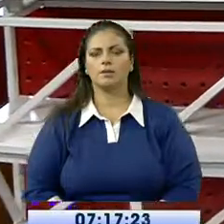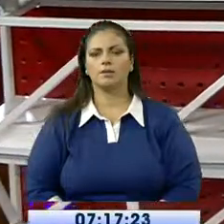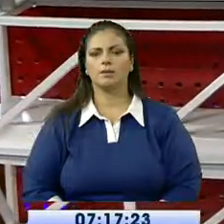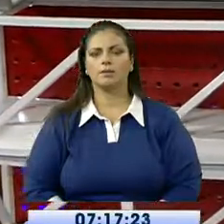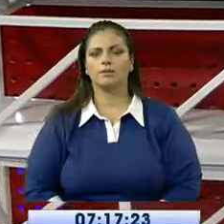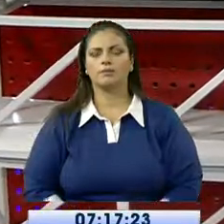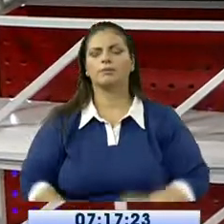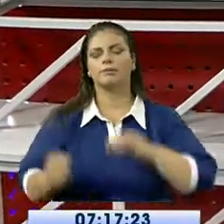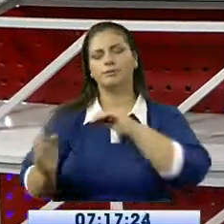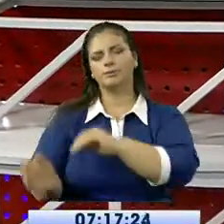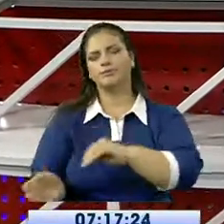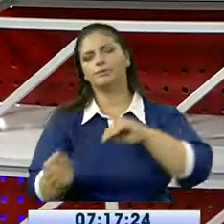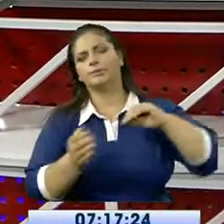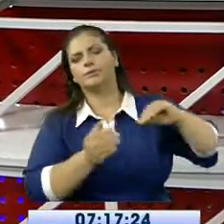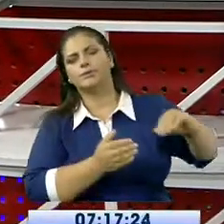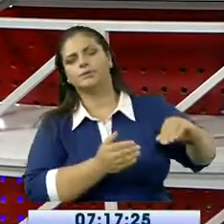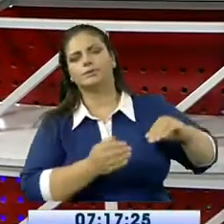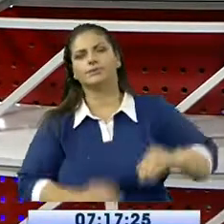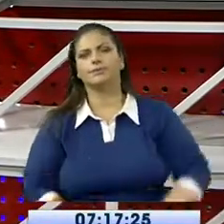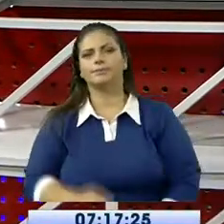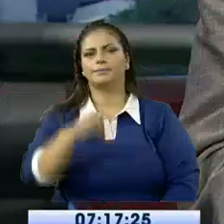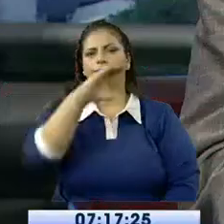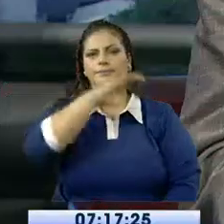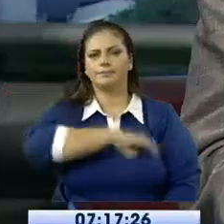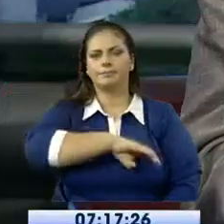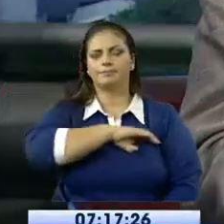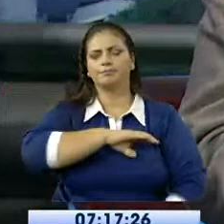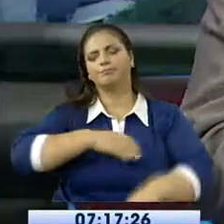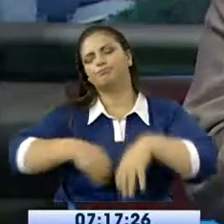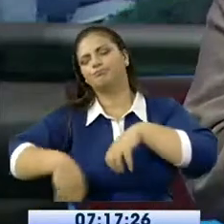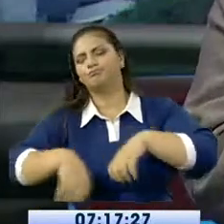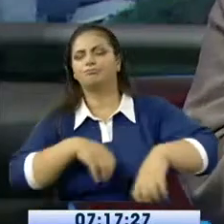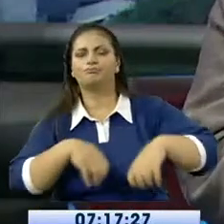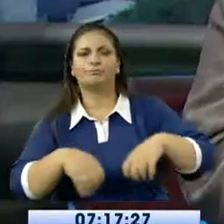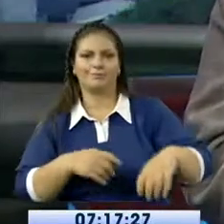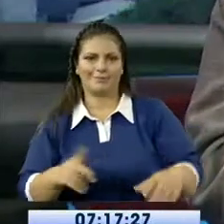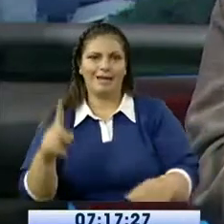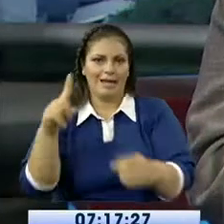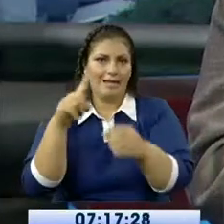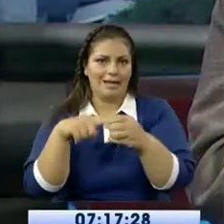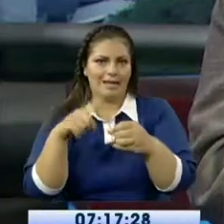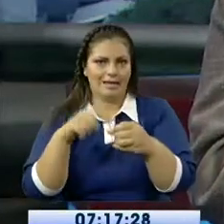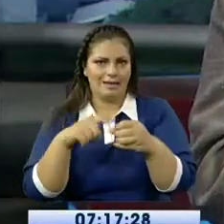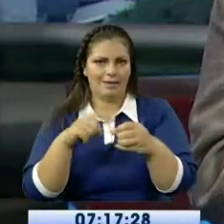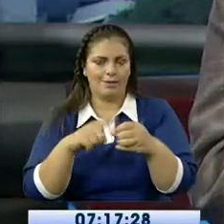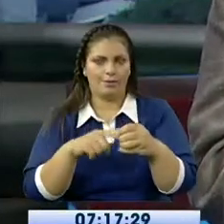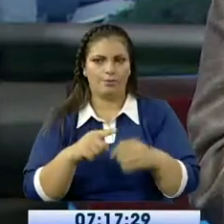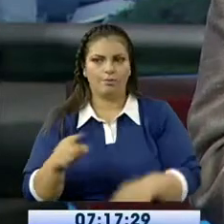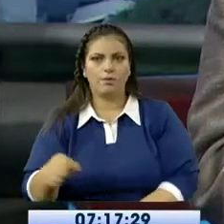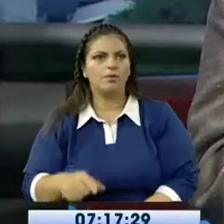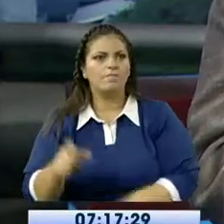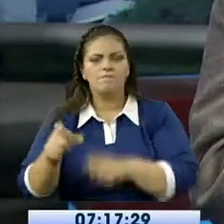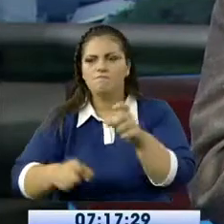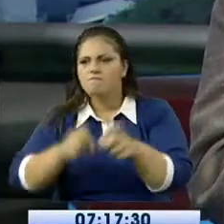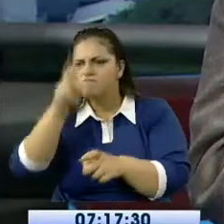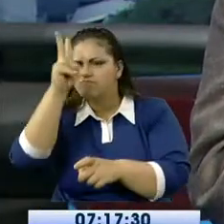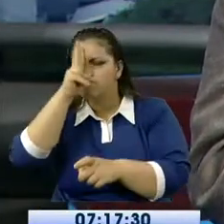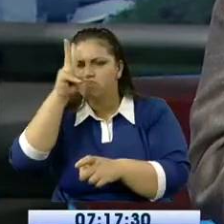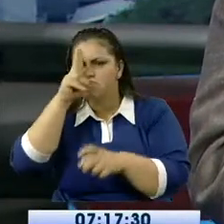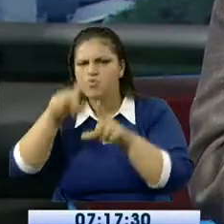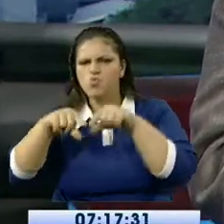Cambiamos de tema para informarles que la policía desarticuló una supuesta banda que se dedicaba a la explotación infantil, esto en